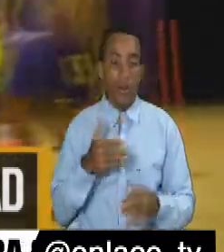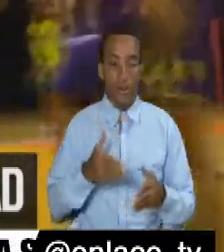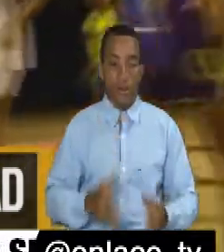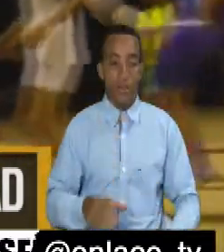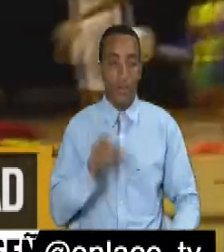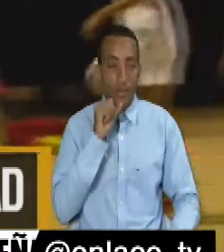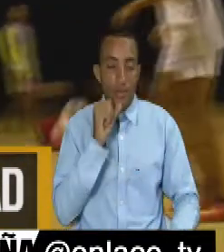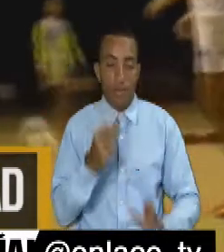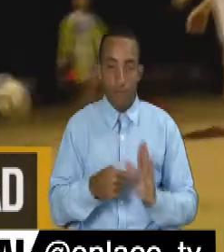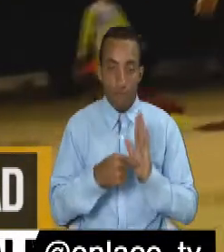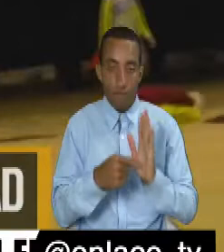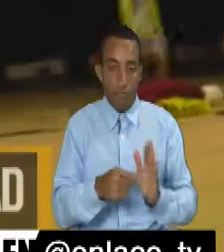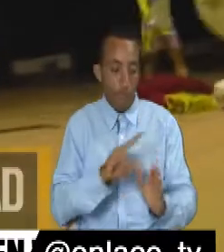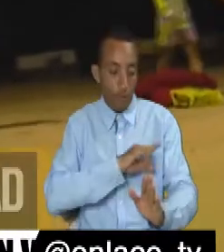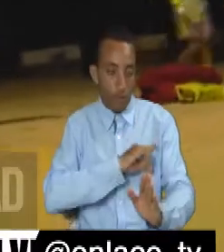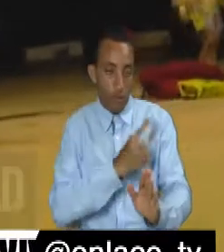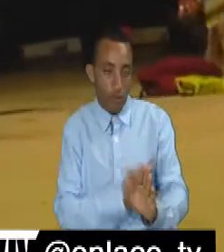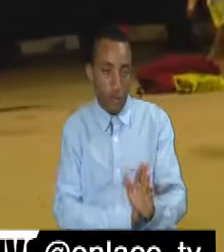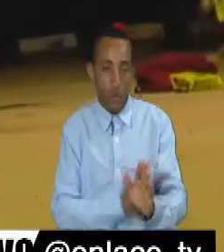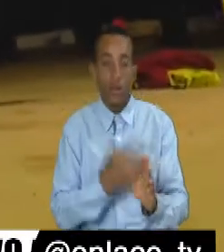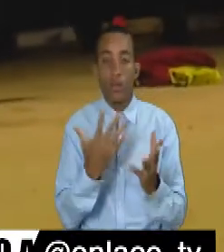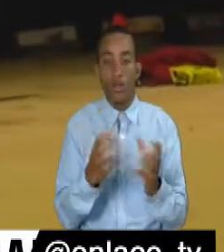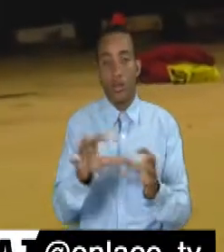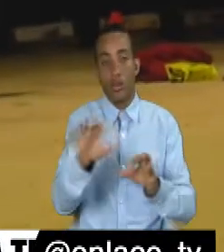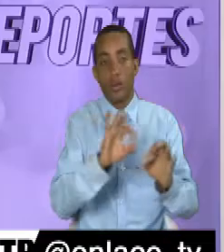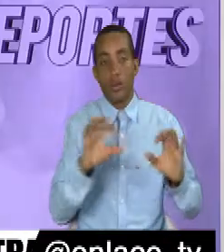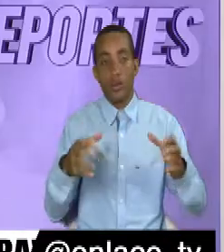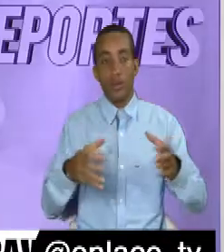potencial futbolístico y poder estar en selecciones mayores.